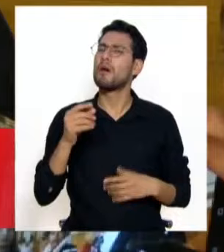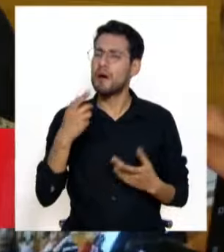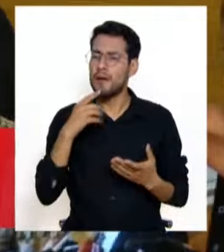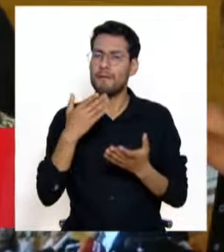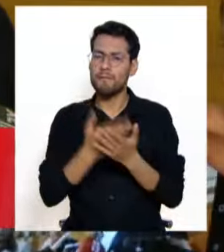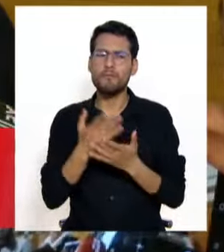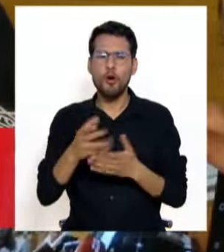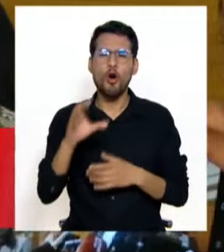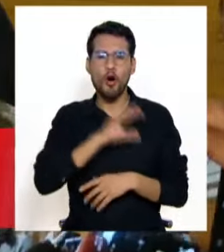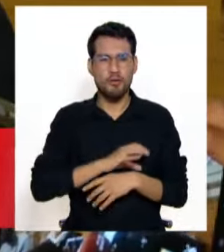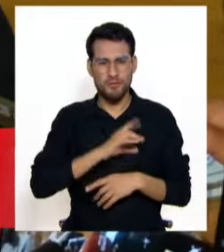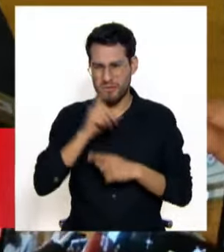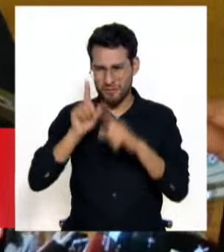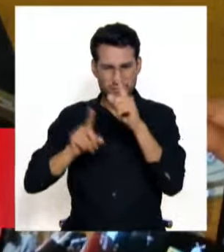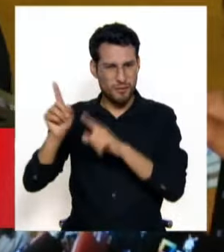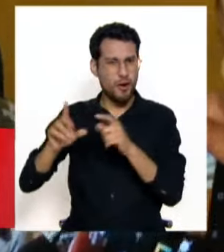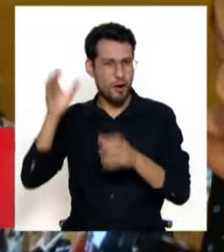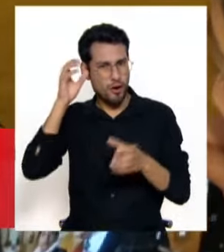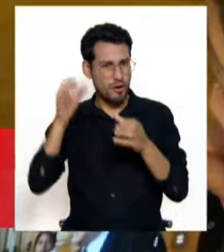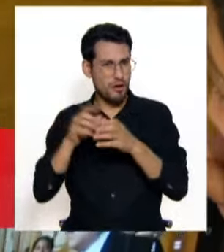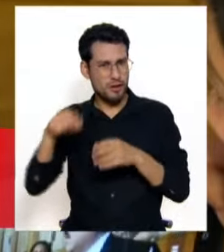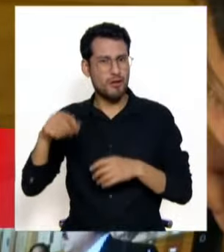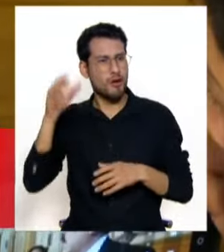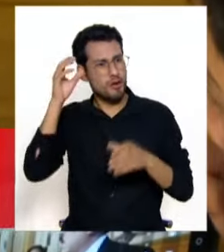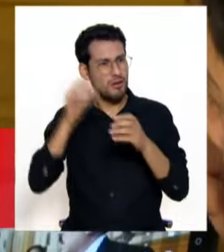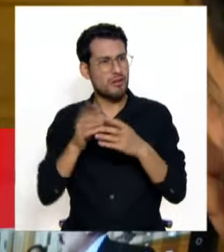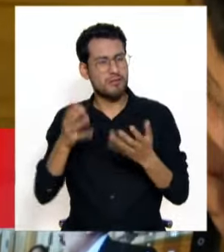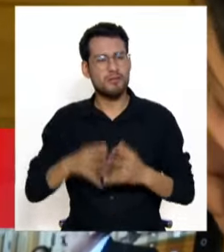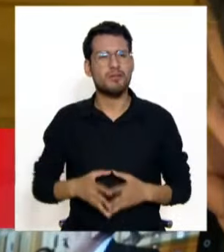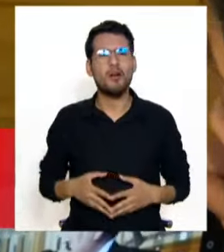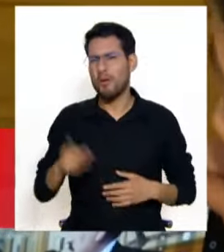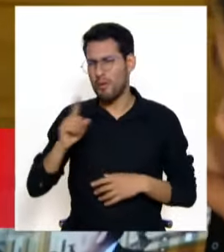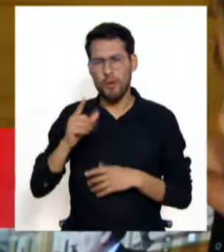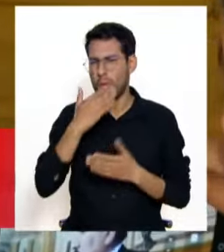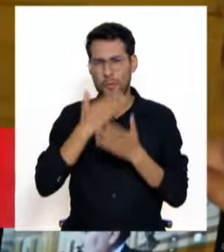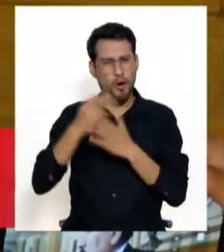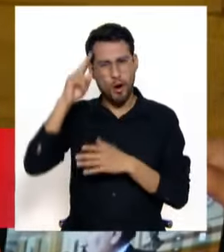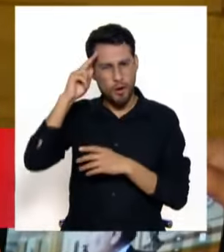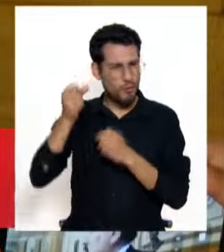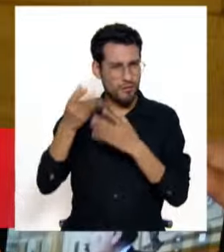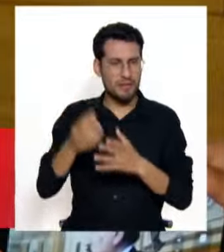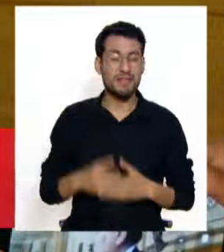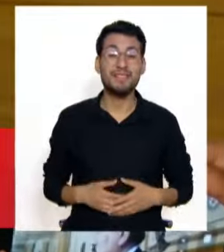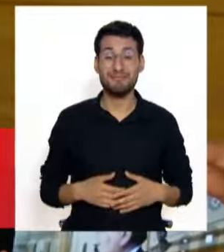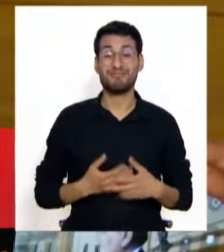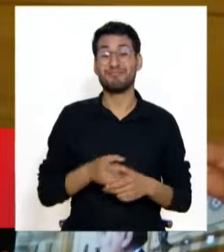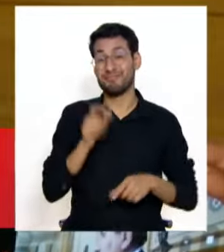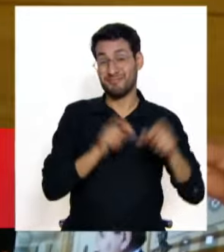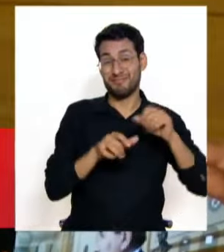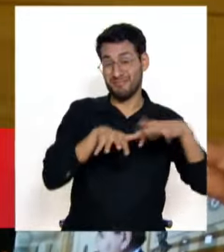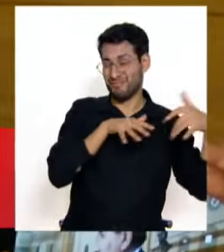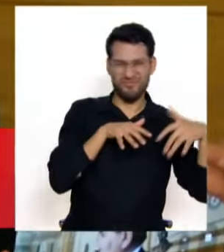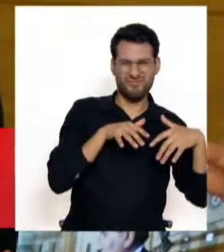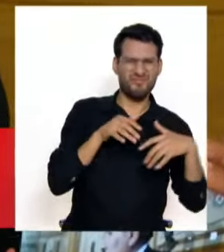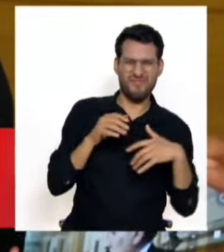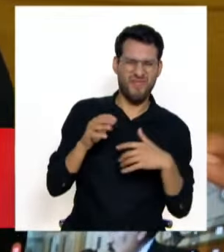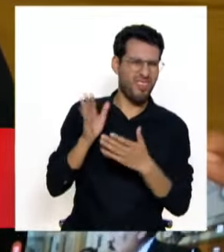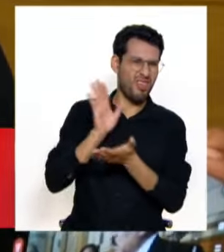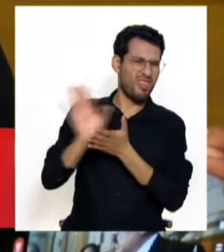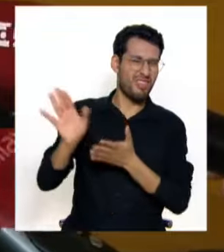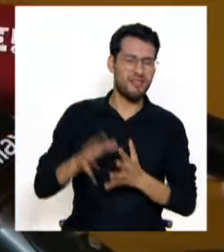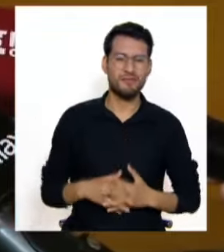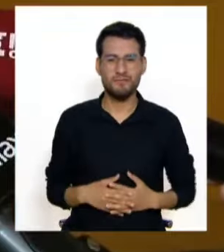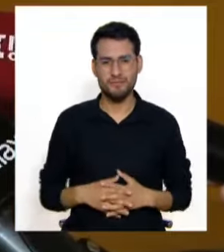al comportamiento de algunos congresistas en el Congreso que de alguna manera no generan la confianza, y eso hace que haya un mayor rechazo de la población.